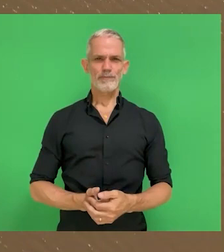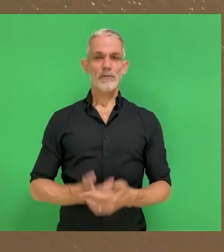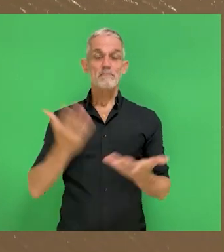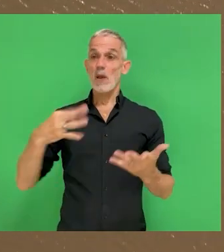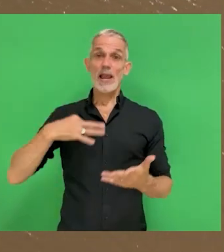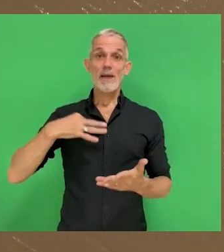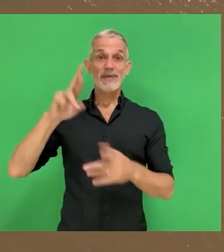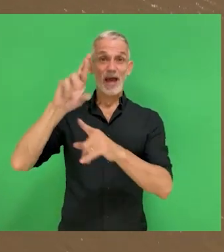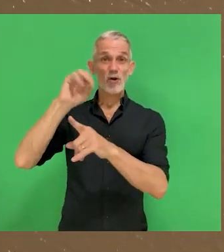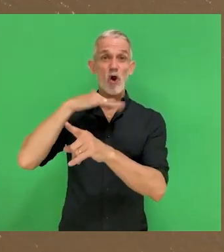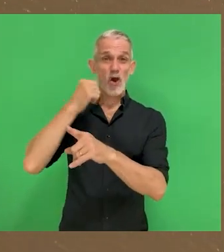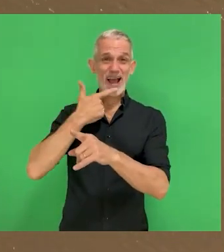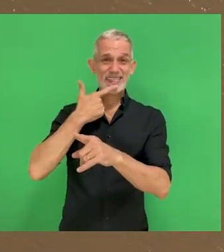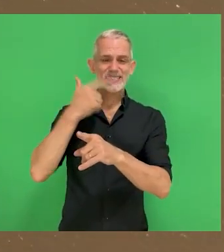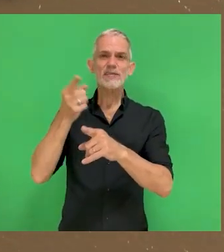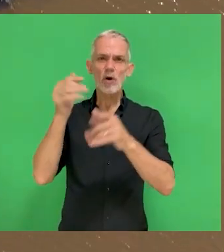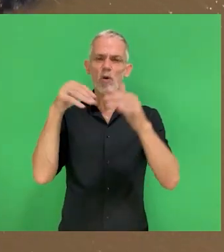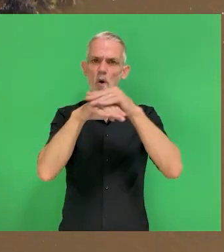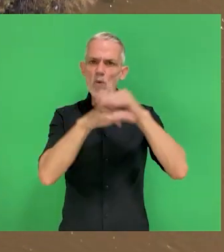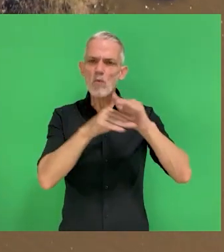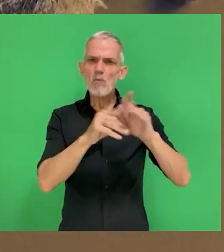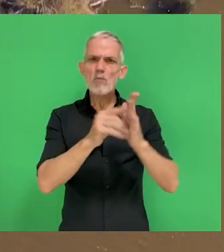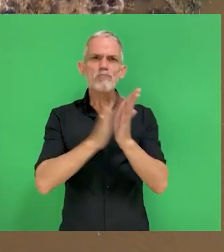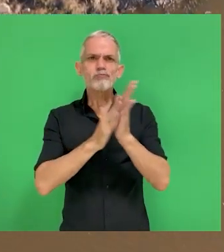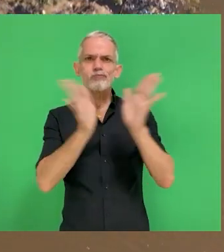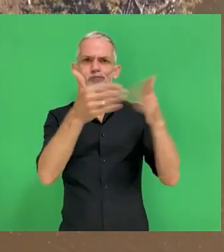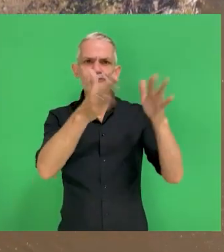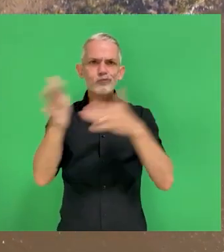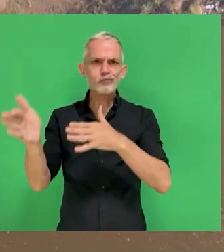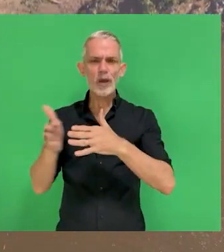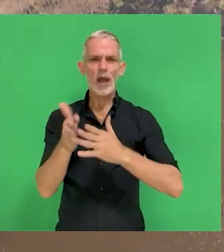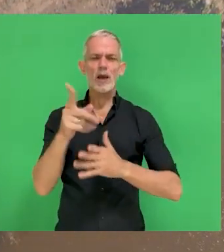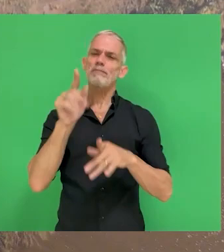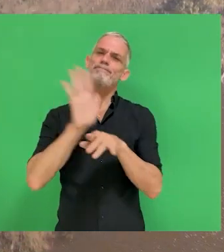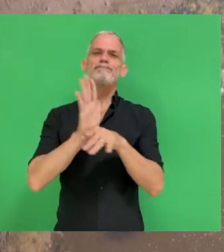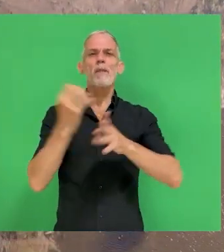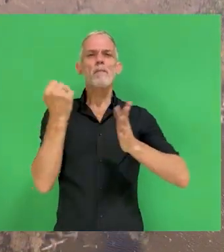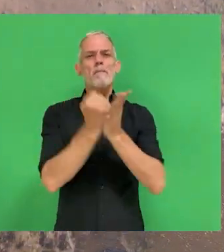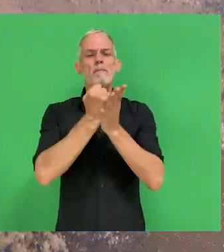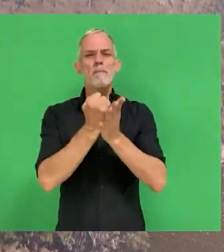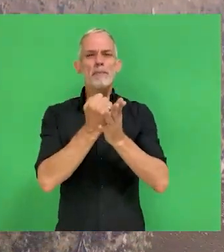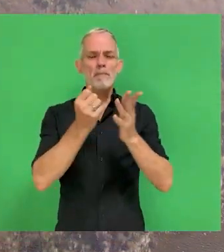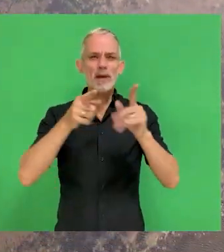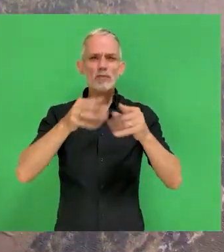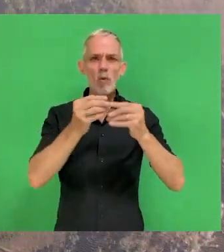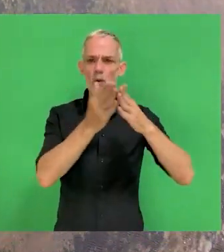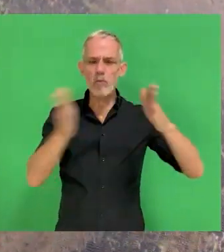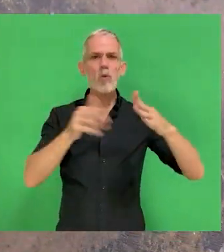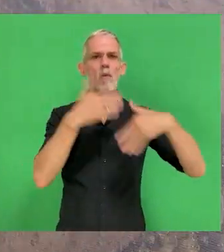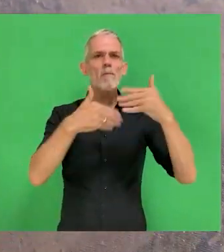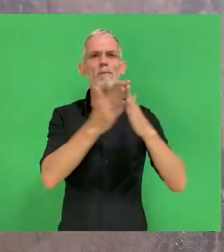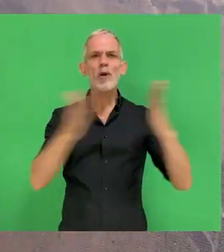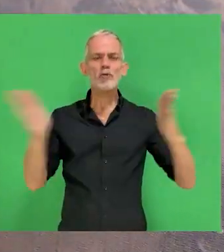La vida de Rojas y su fondo documental como registro puede pensarse como un símbolo que marca el inicio de un largo proceso